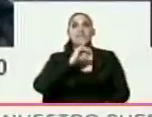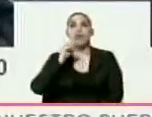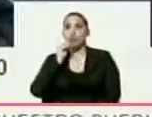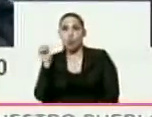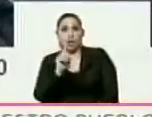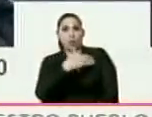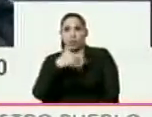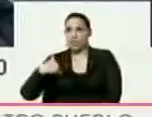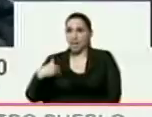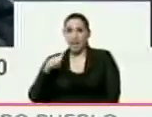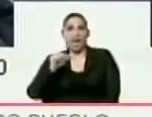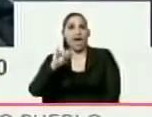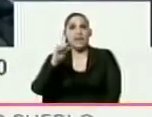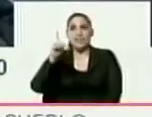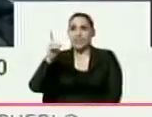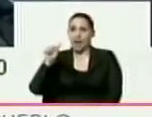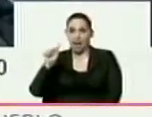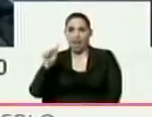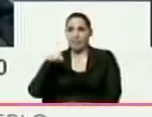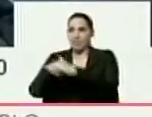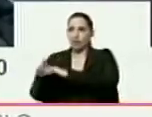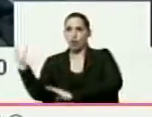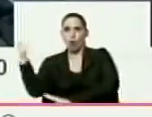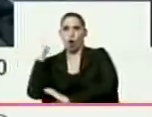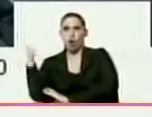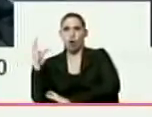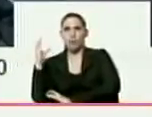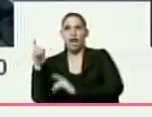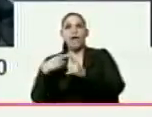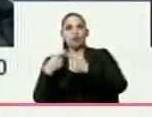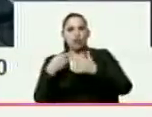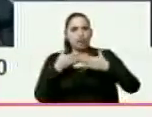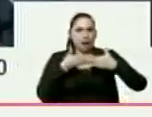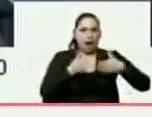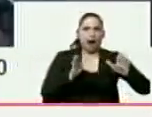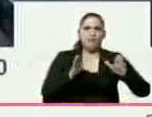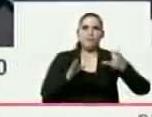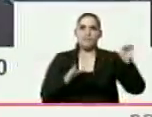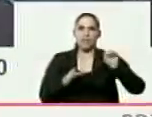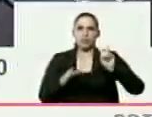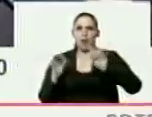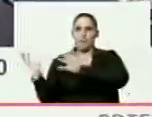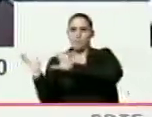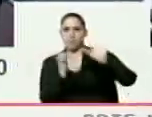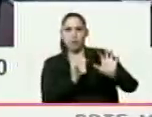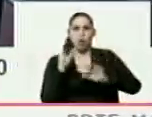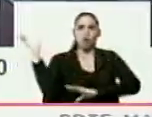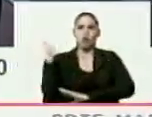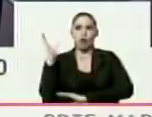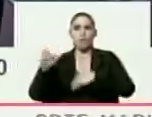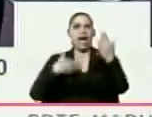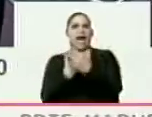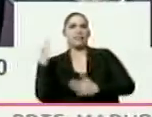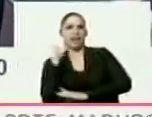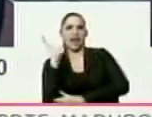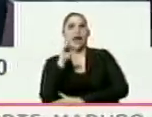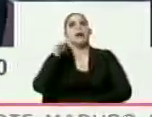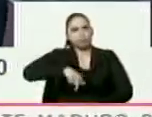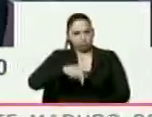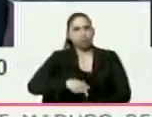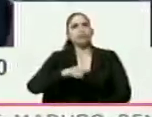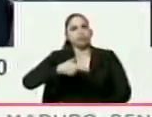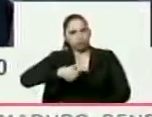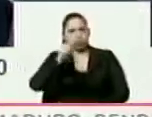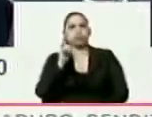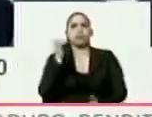Aída Merlano en Colombia, se abre la puerta de Venezuela para que venga a Colombia, a Caracas. Y aquí sí va a haber verdad y